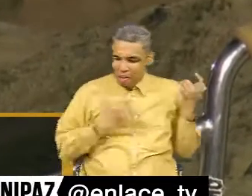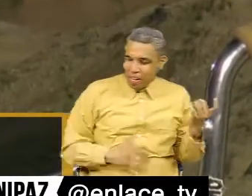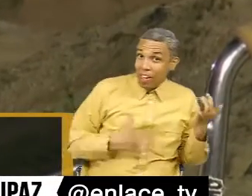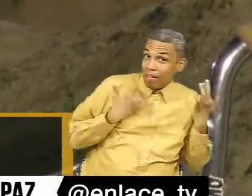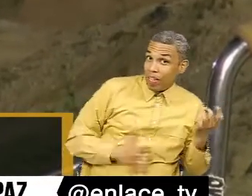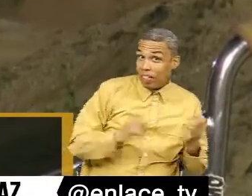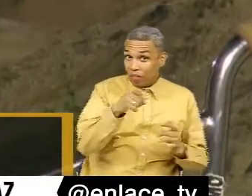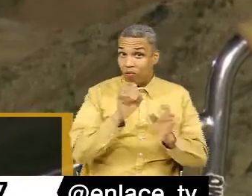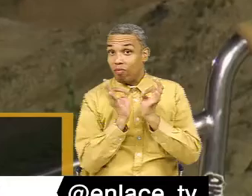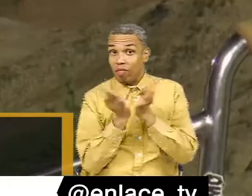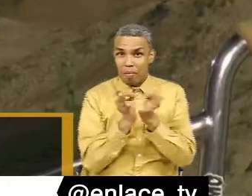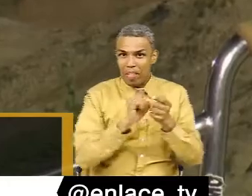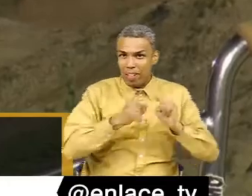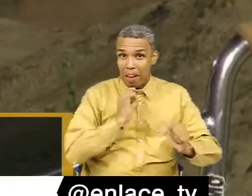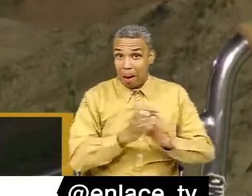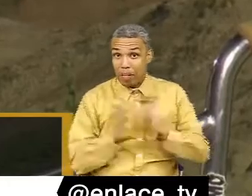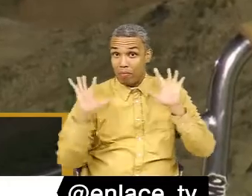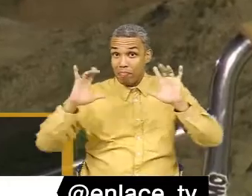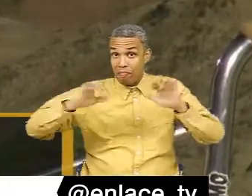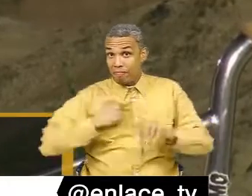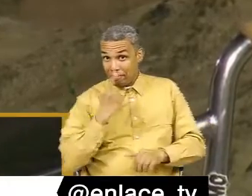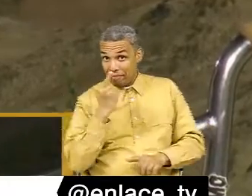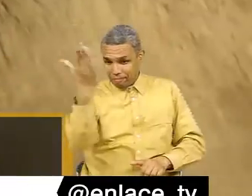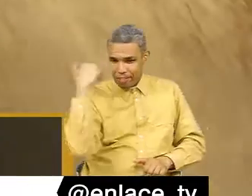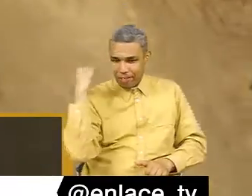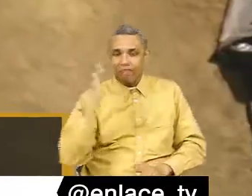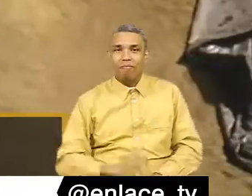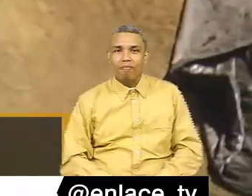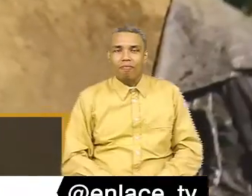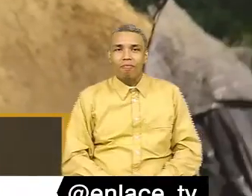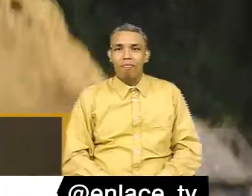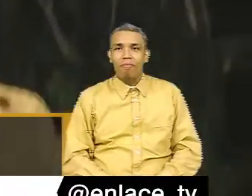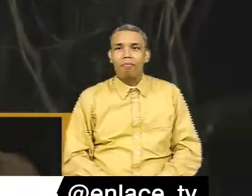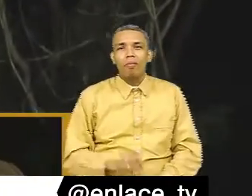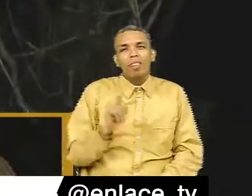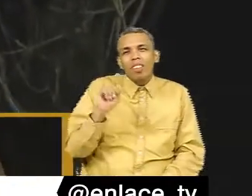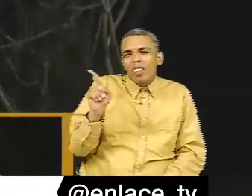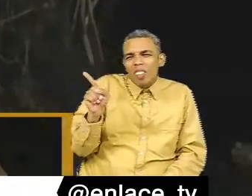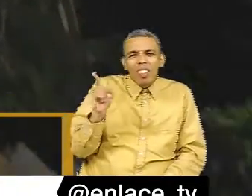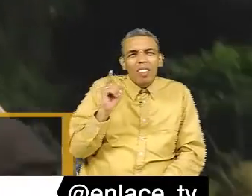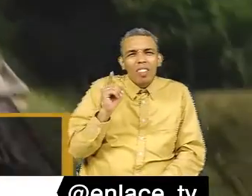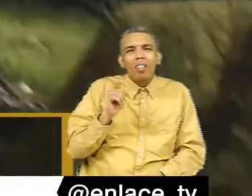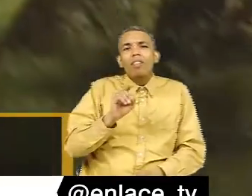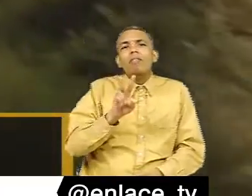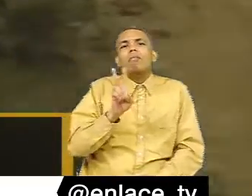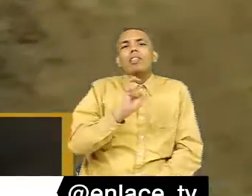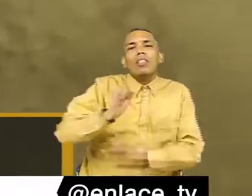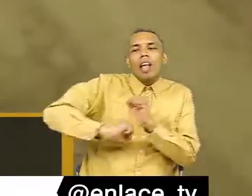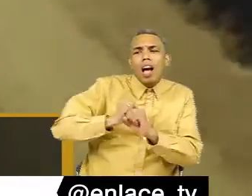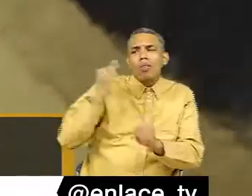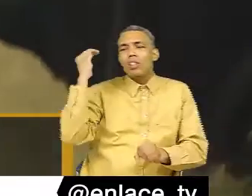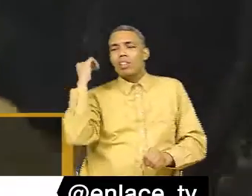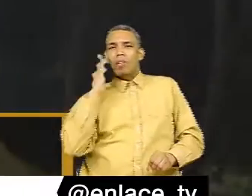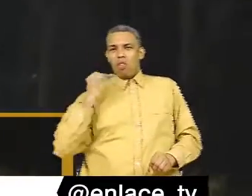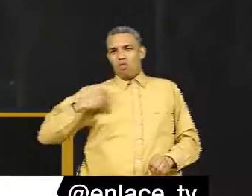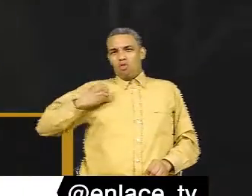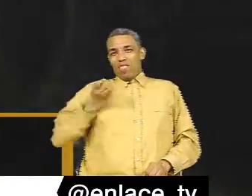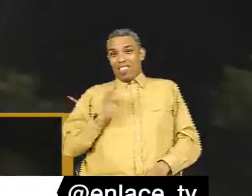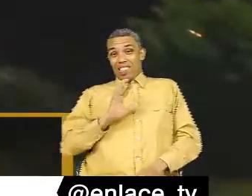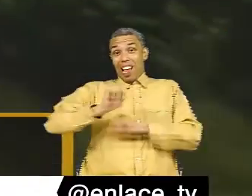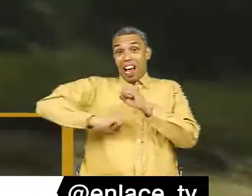tarde pues extrema, de mucha adrenalina y compartir con nosotros. Ortega tiene 27 años, desde los 15 practica ese deporte y con el